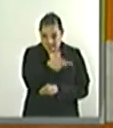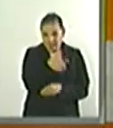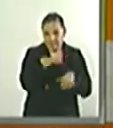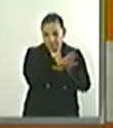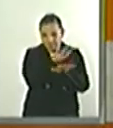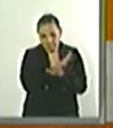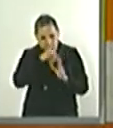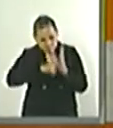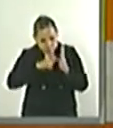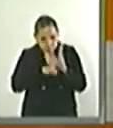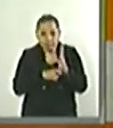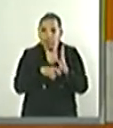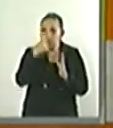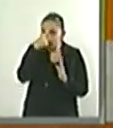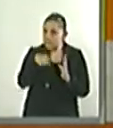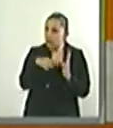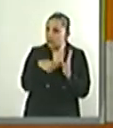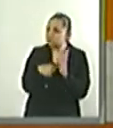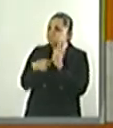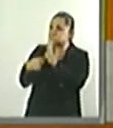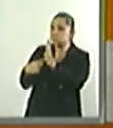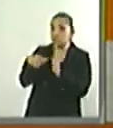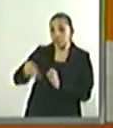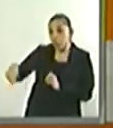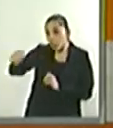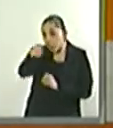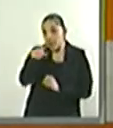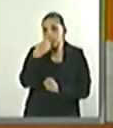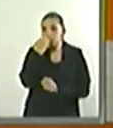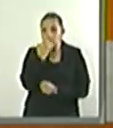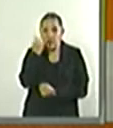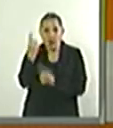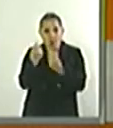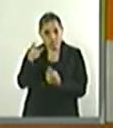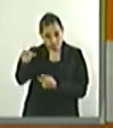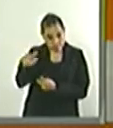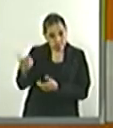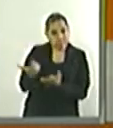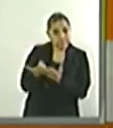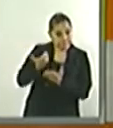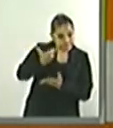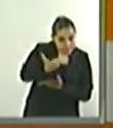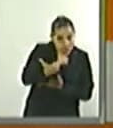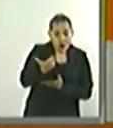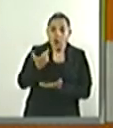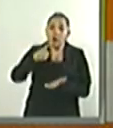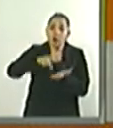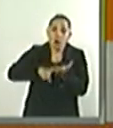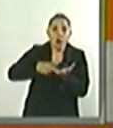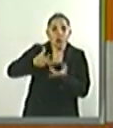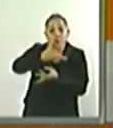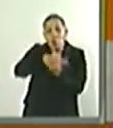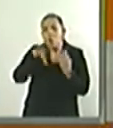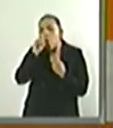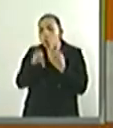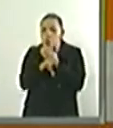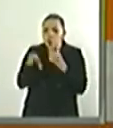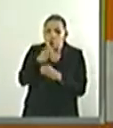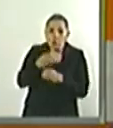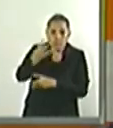país para otorgar la educación a cambio del pago de cuotas o su equivalente en especie